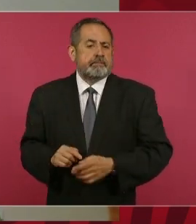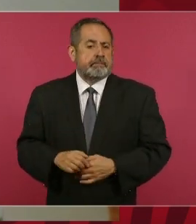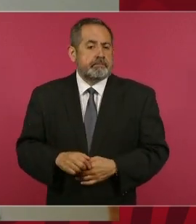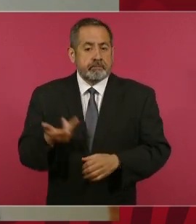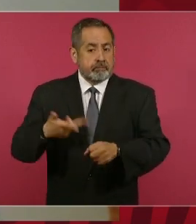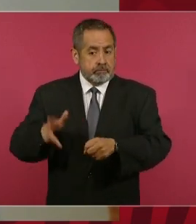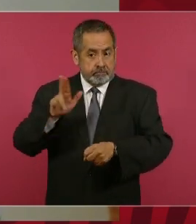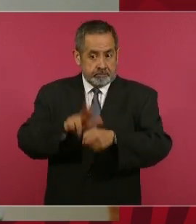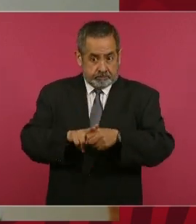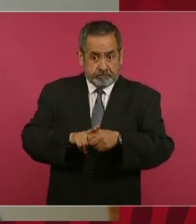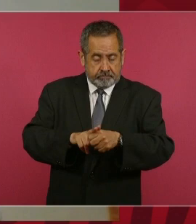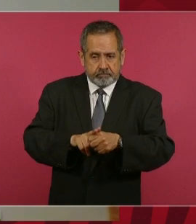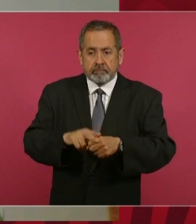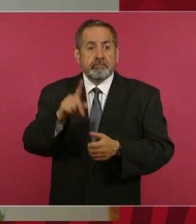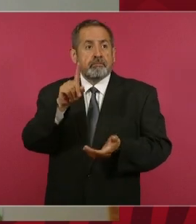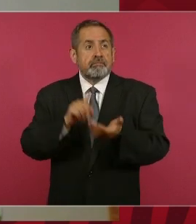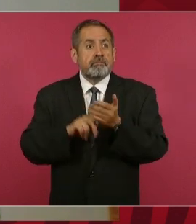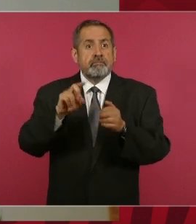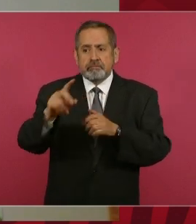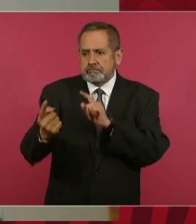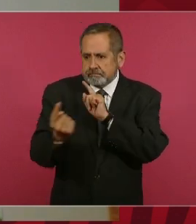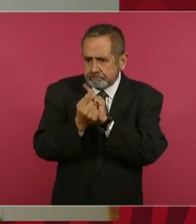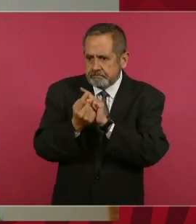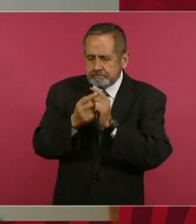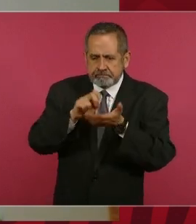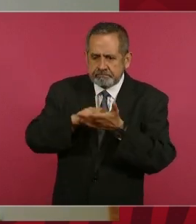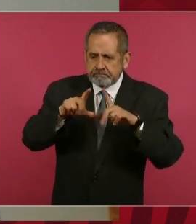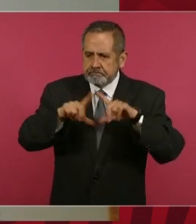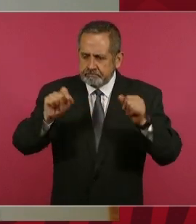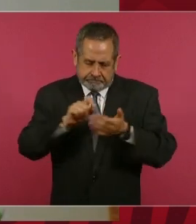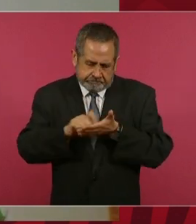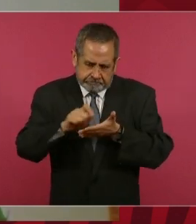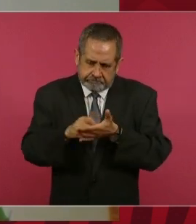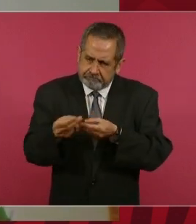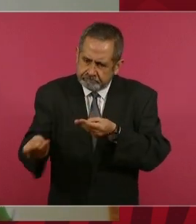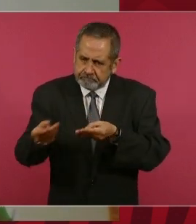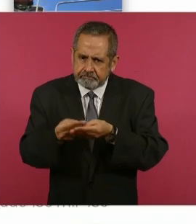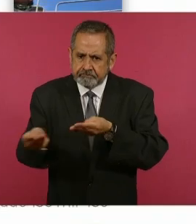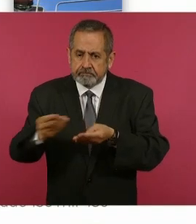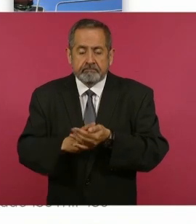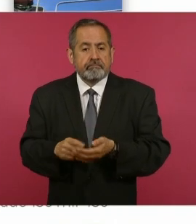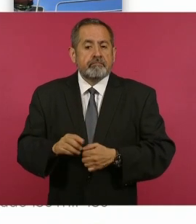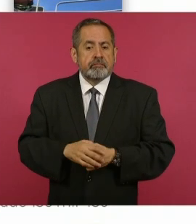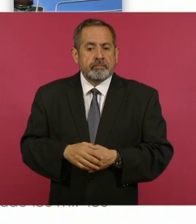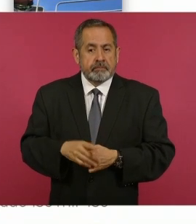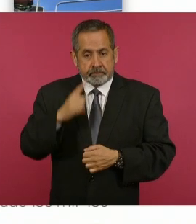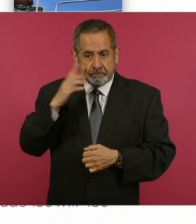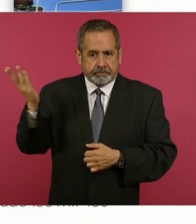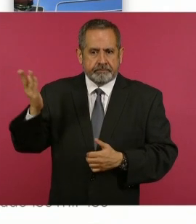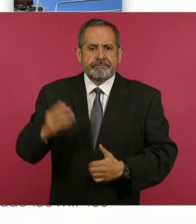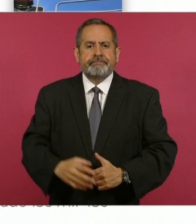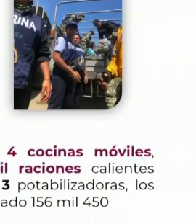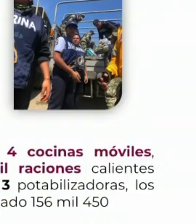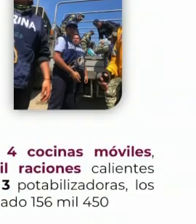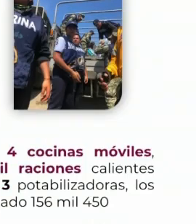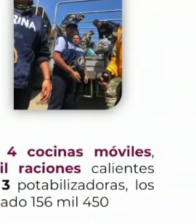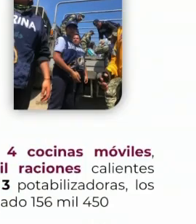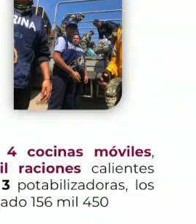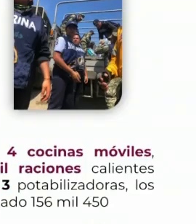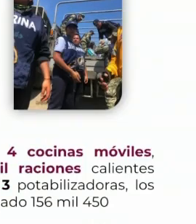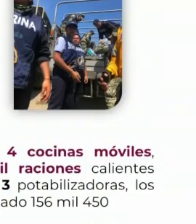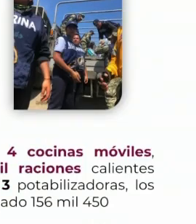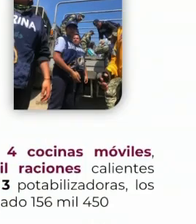1,037 consultas a la población, se han realizado 701 curaciones y 16